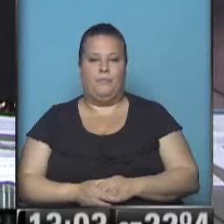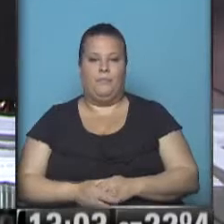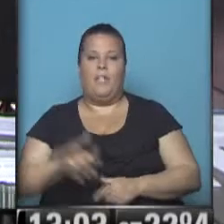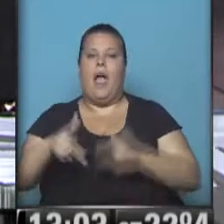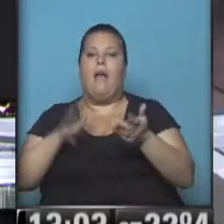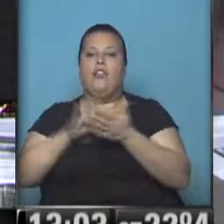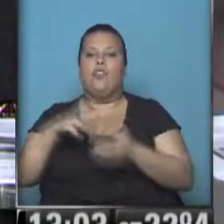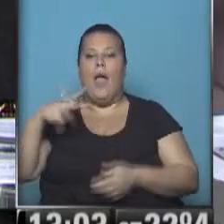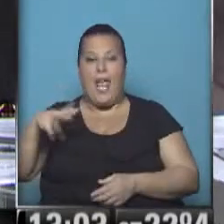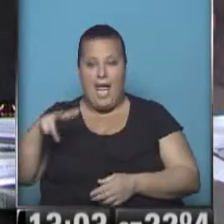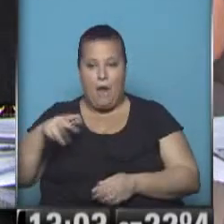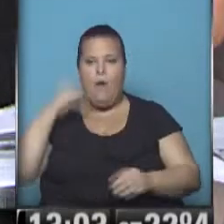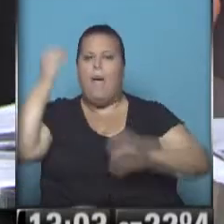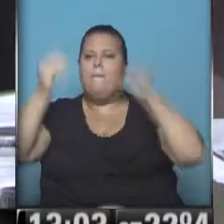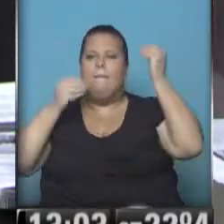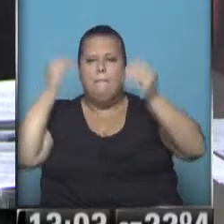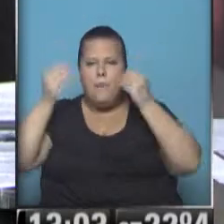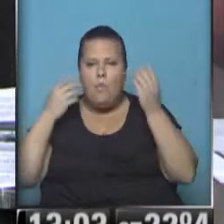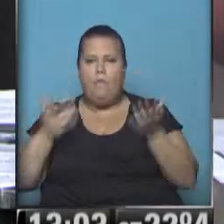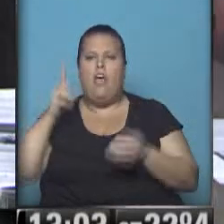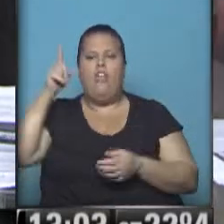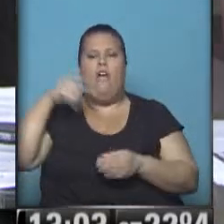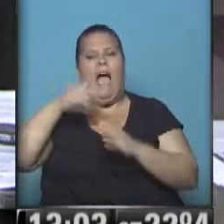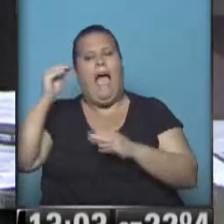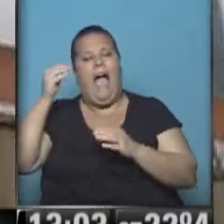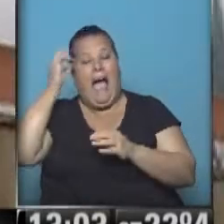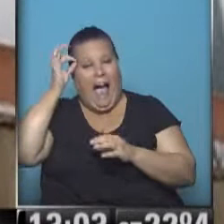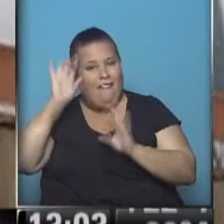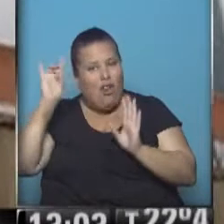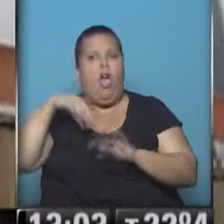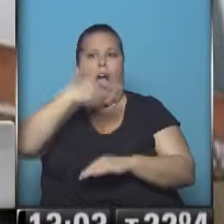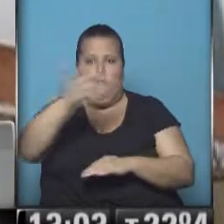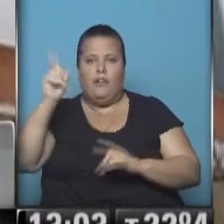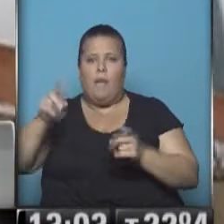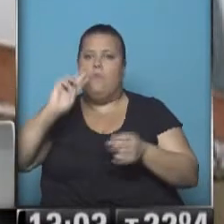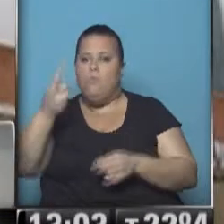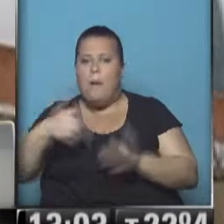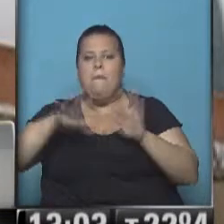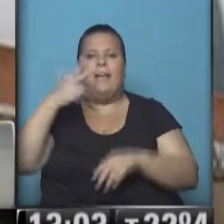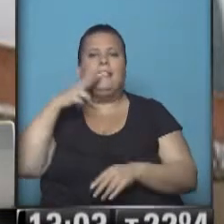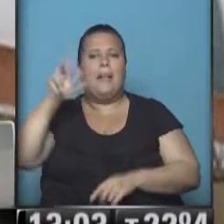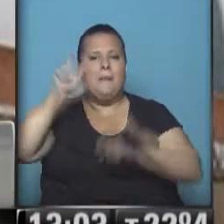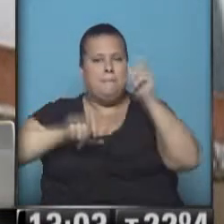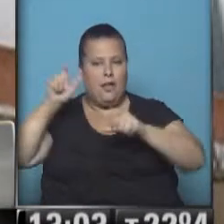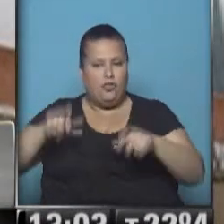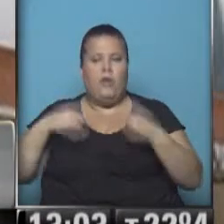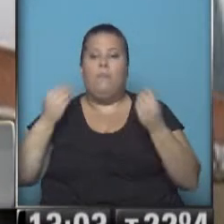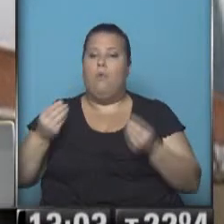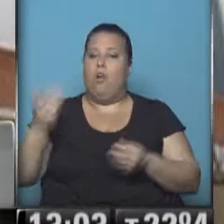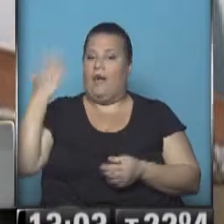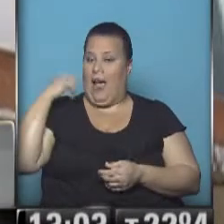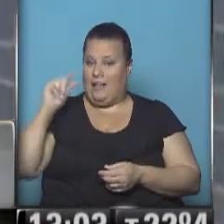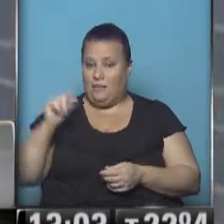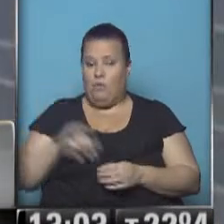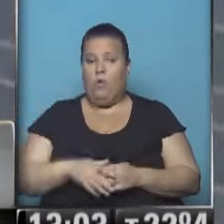Hablamos del ébola y la preocupación fuera de África, donde ya han muerto a causa de este virus más de 3.000 personas, porque en las últimas horas